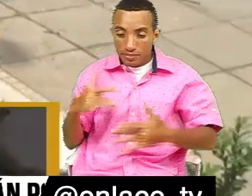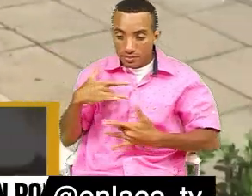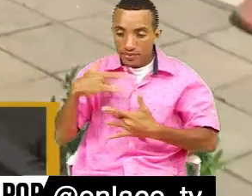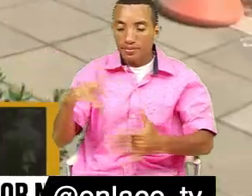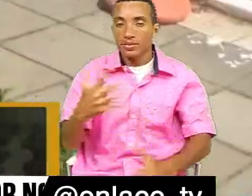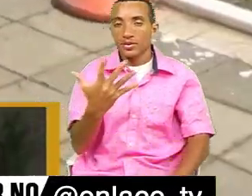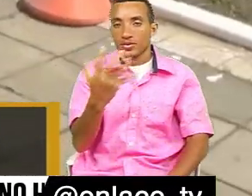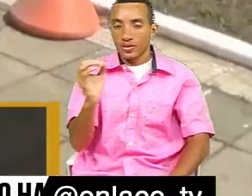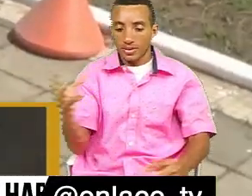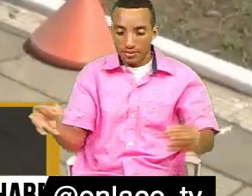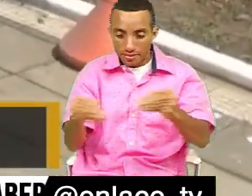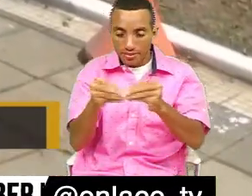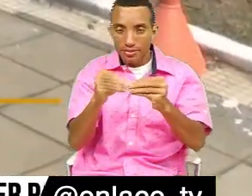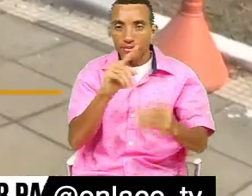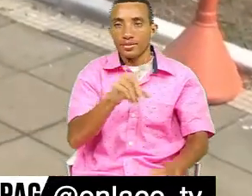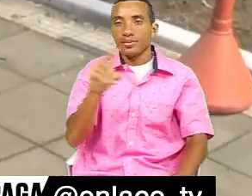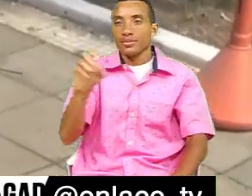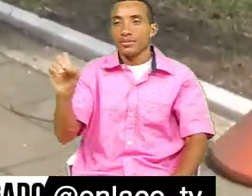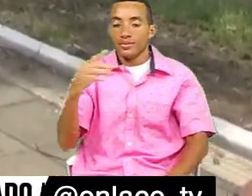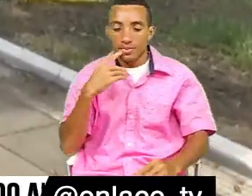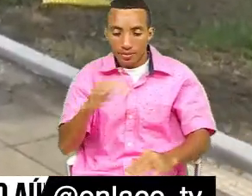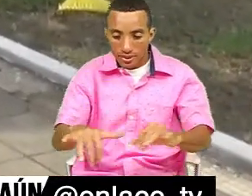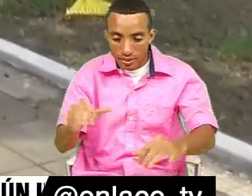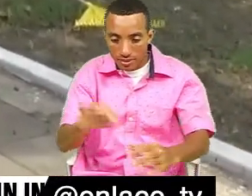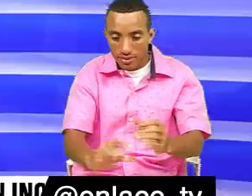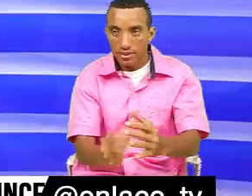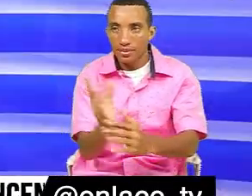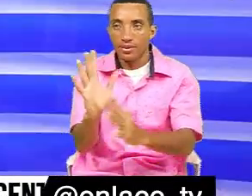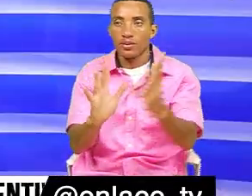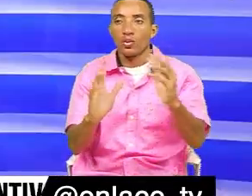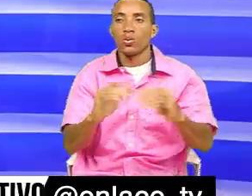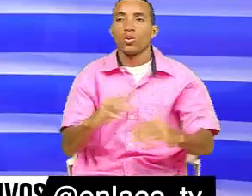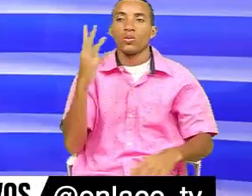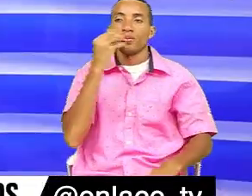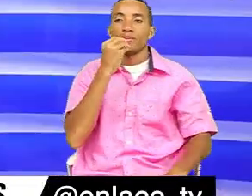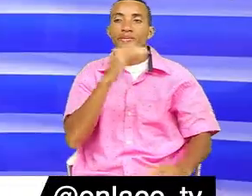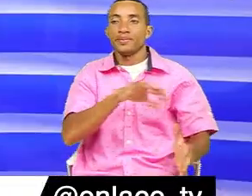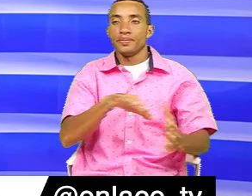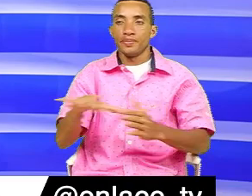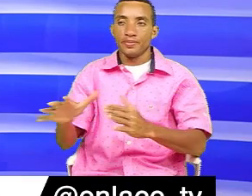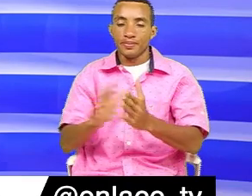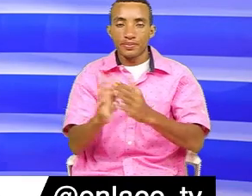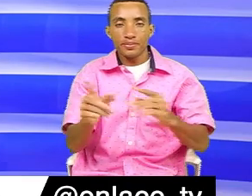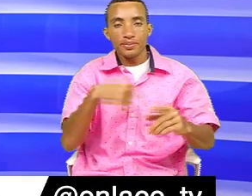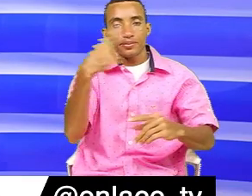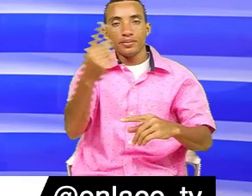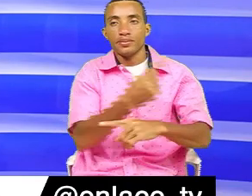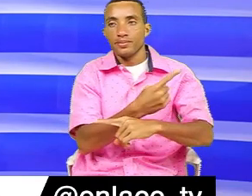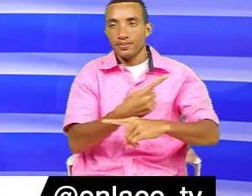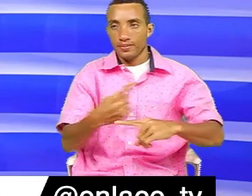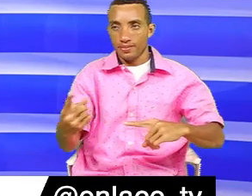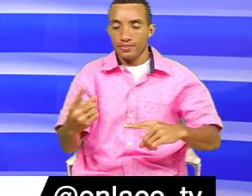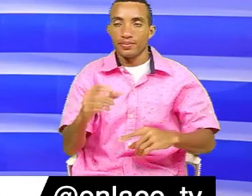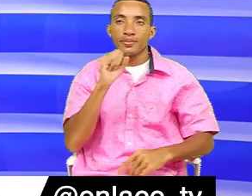anunciado que jornadas como esta se repetirán en el corto plazo. Y la próxima. próxima semana Barranca Bermeja